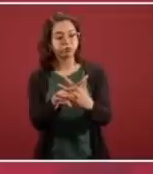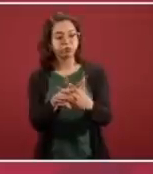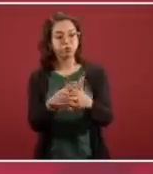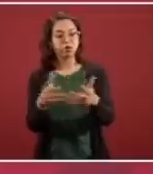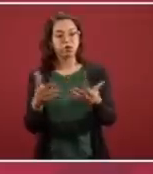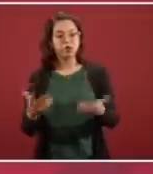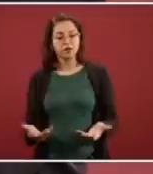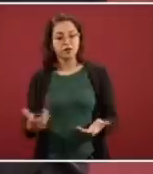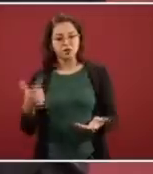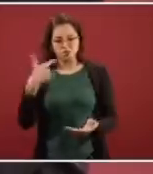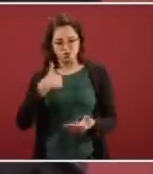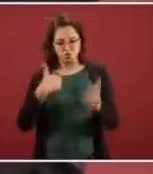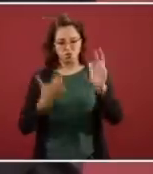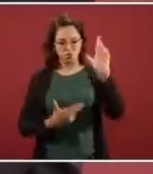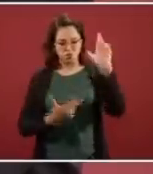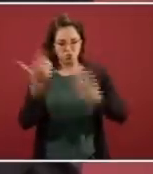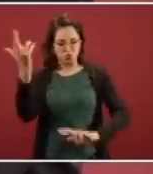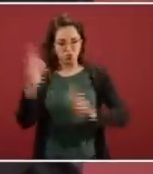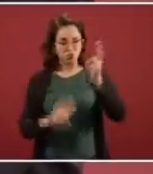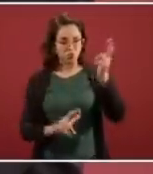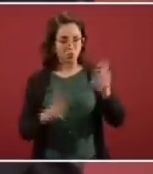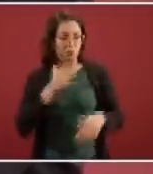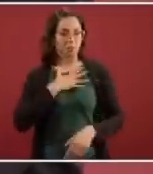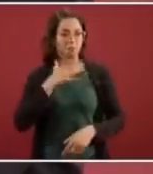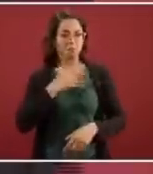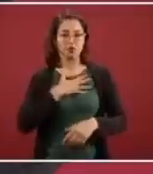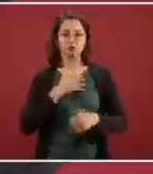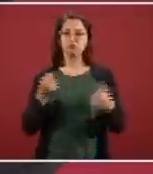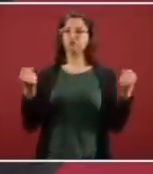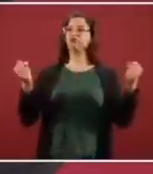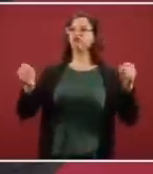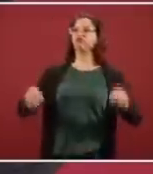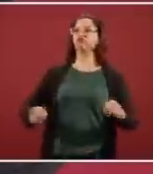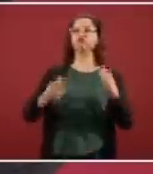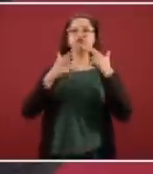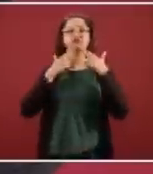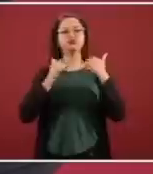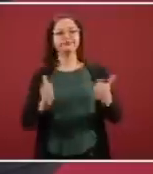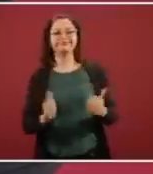estoy en la revolución para hacerme hacendado.